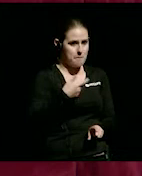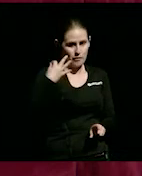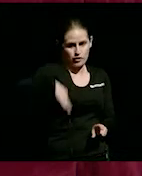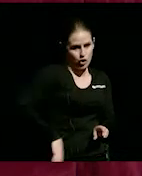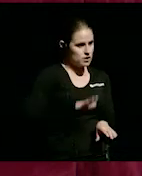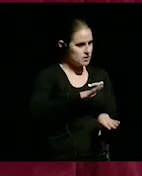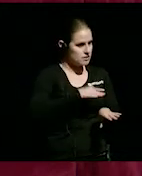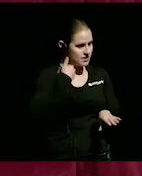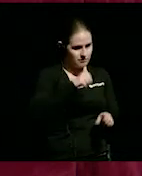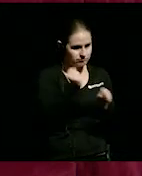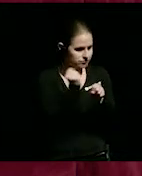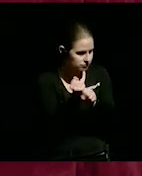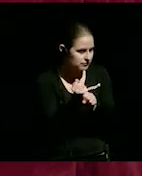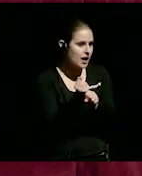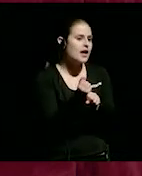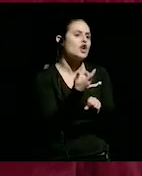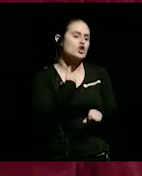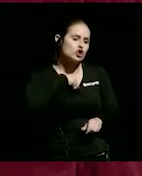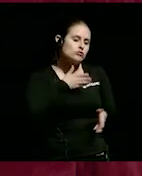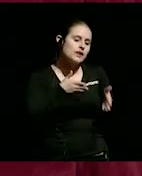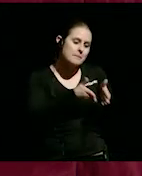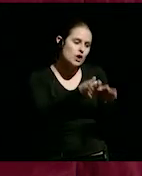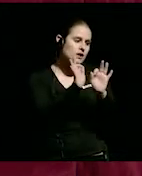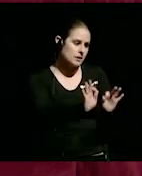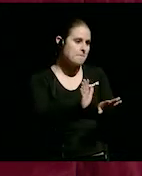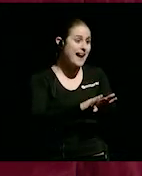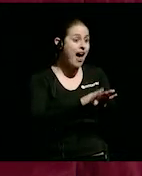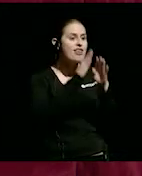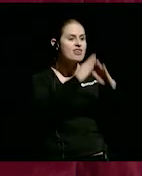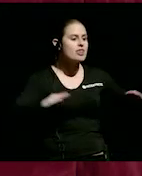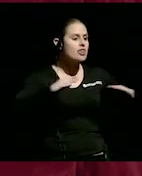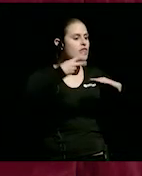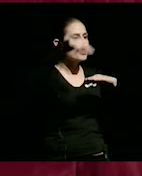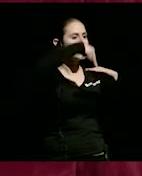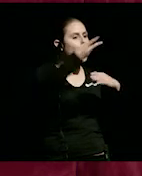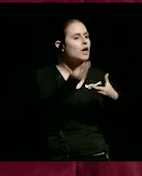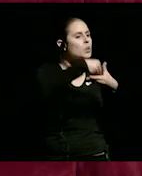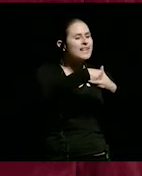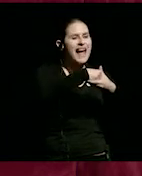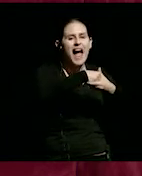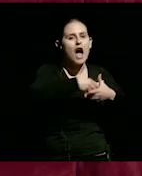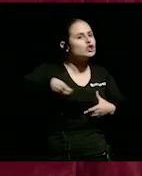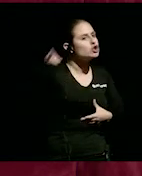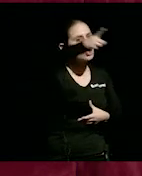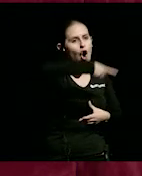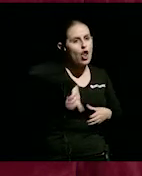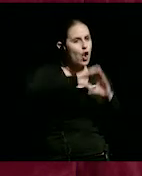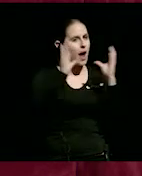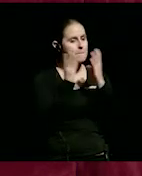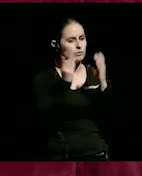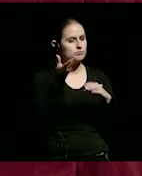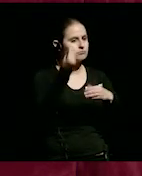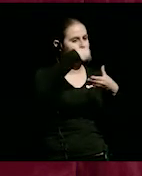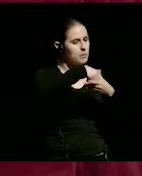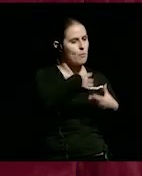circo pueda incluir a todo el mundo. No sé si... Sí, sí, muchas gracias. Más